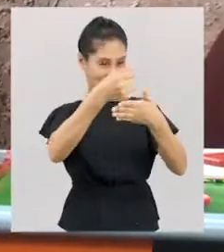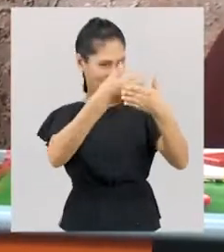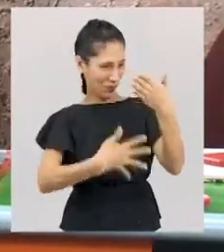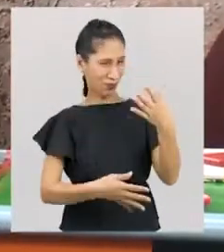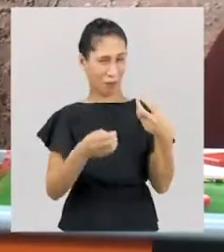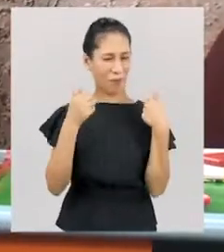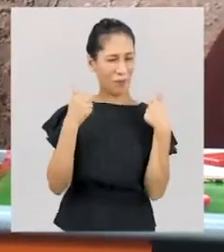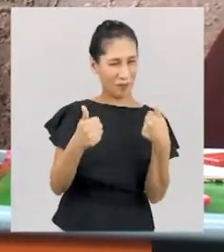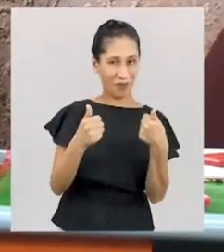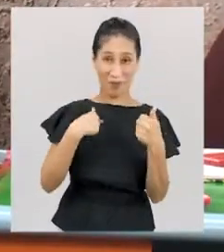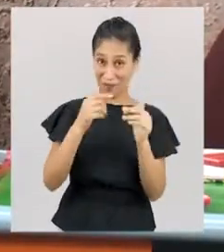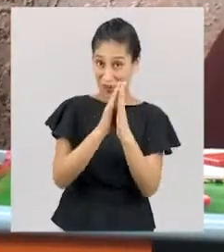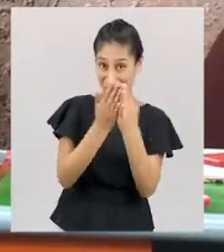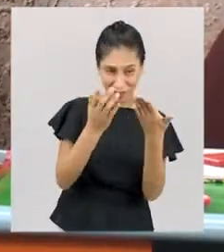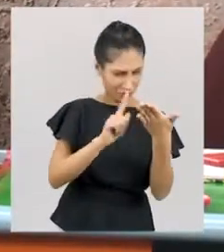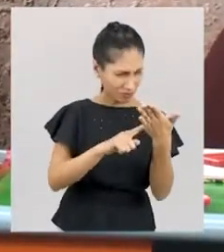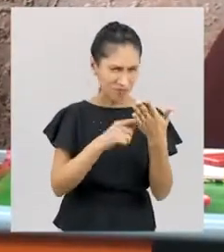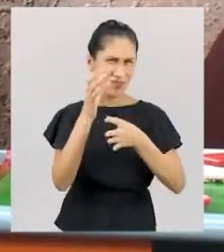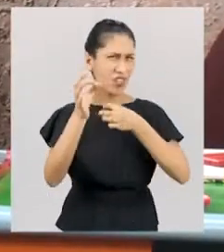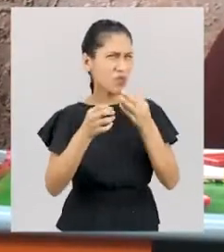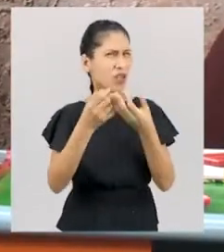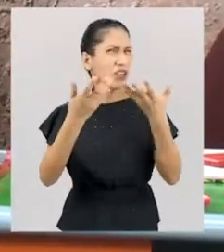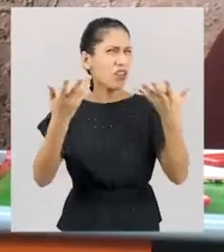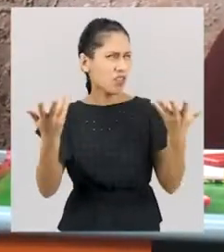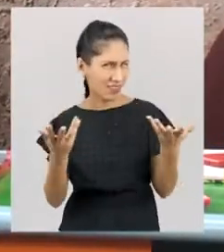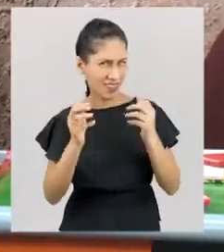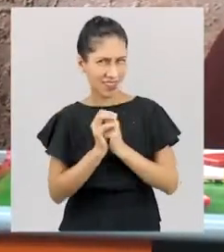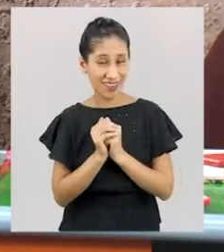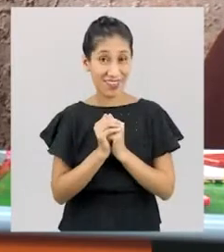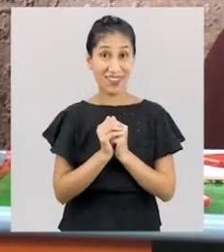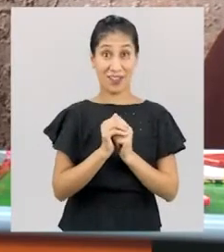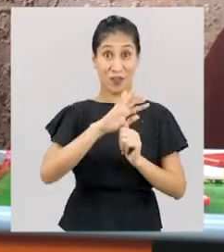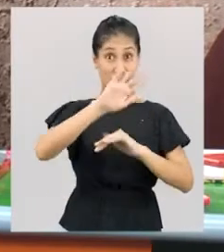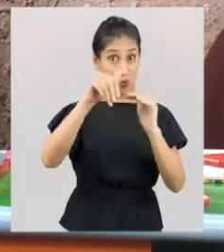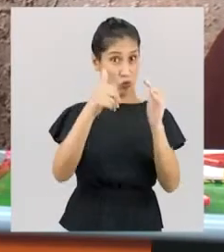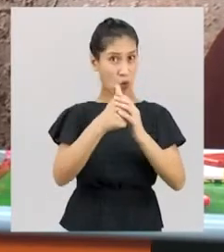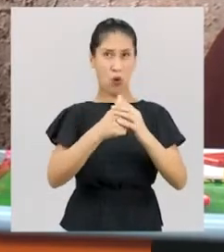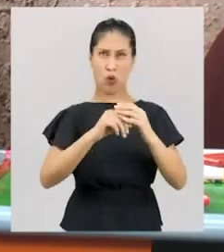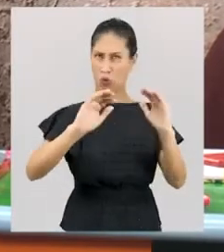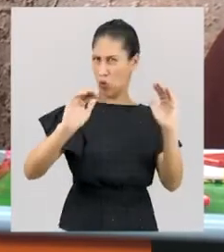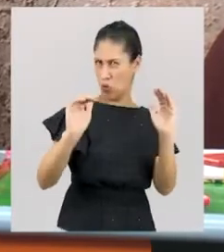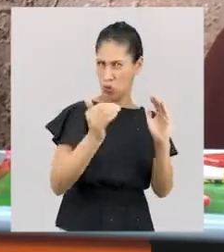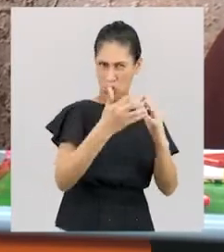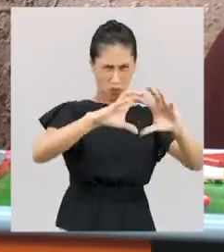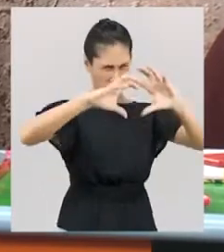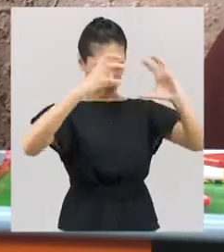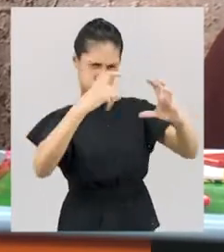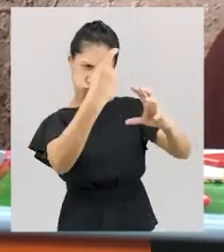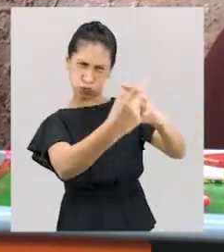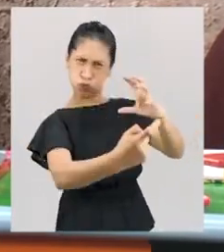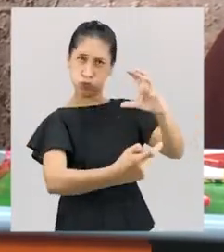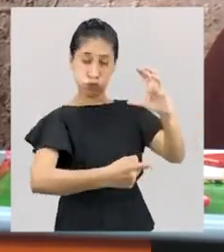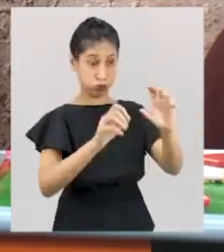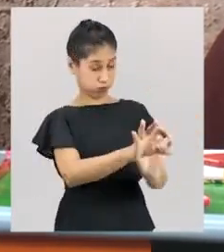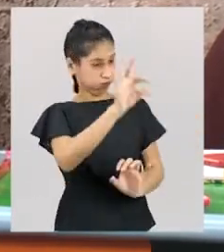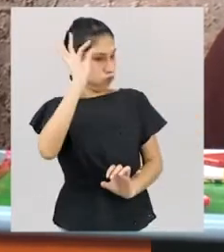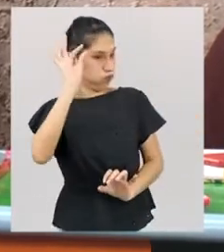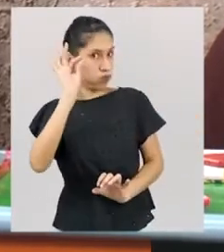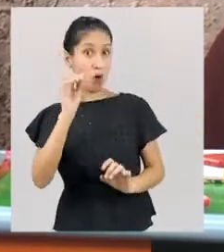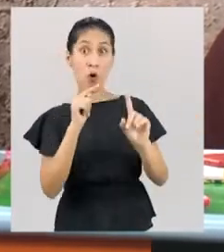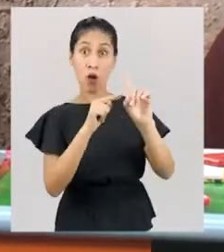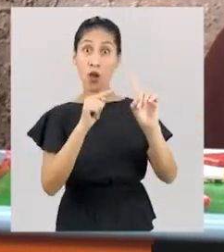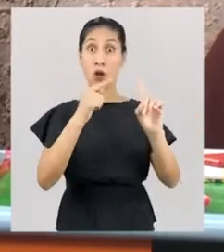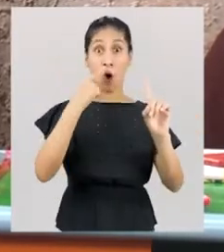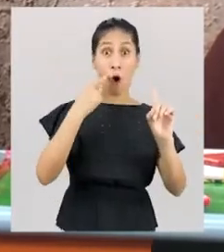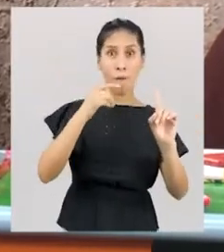texto bravazo en mi libro que habla sobre una de las maravillas modernas en el mundo, que fue descubierta por Hiram